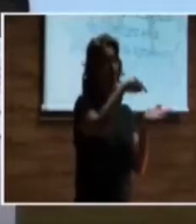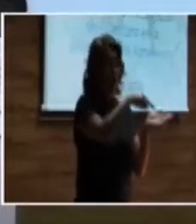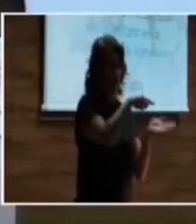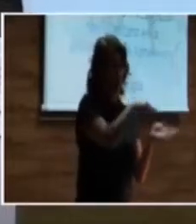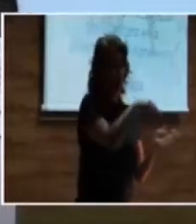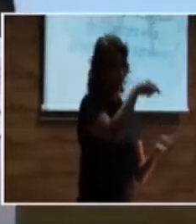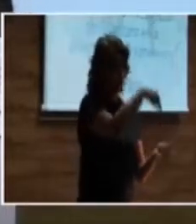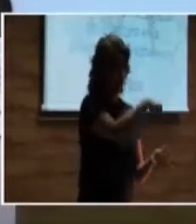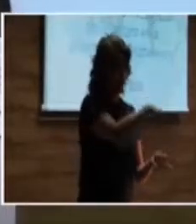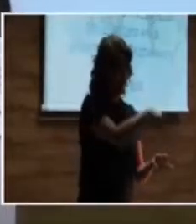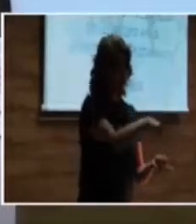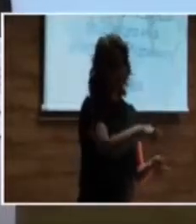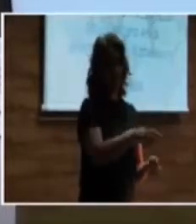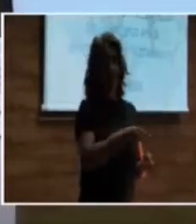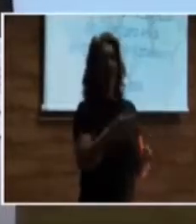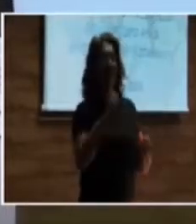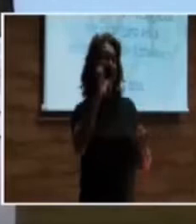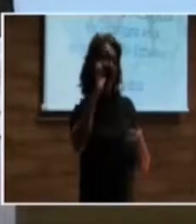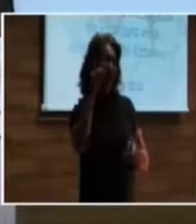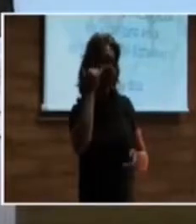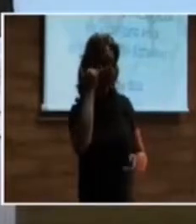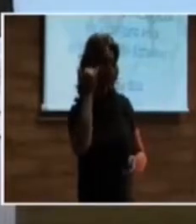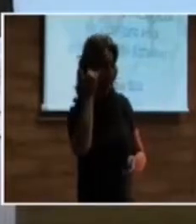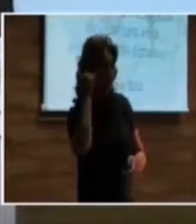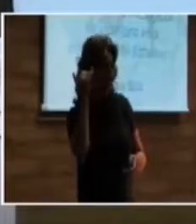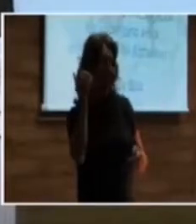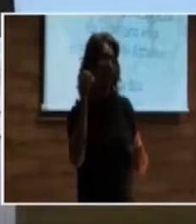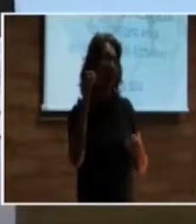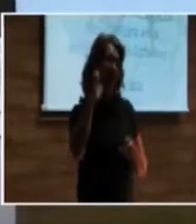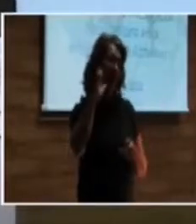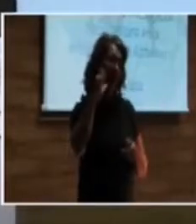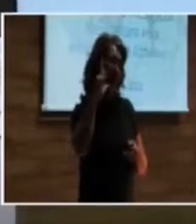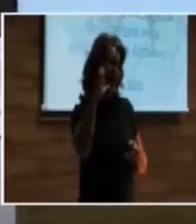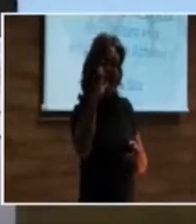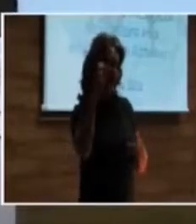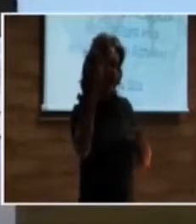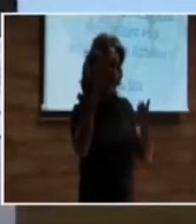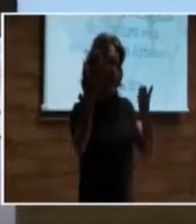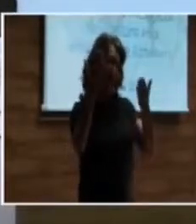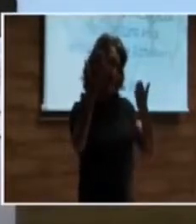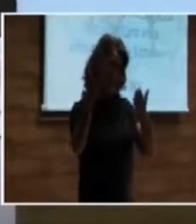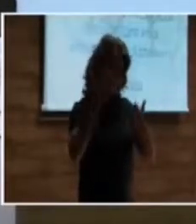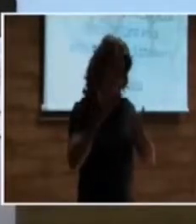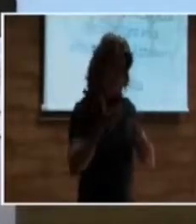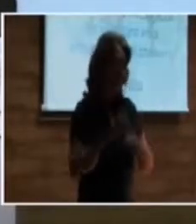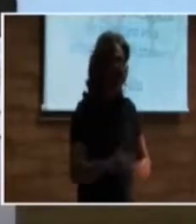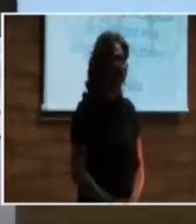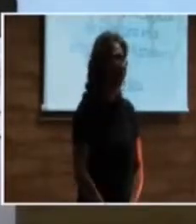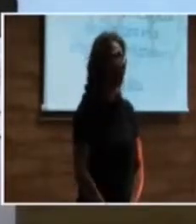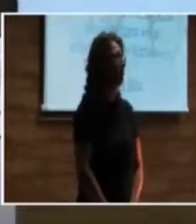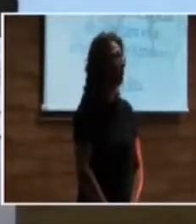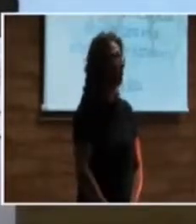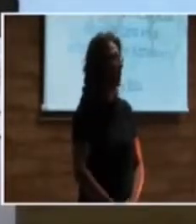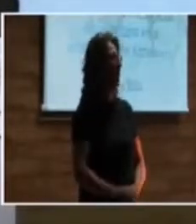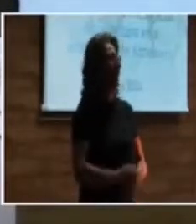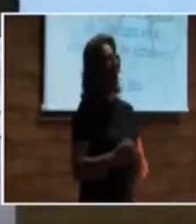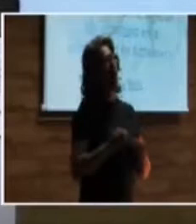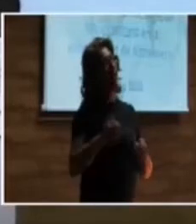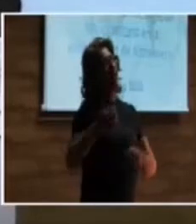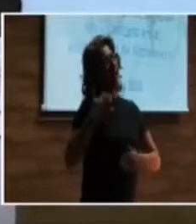Elena, fundamentalmente, que me han invitado. Es un gusto estar con ustedes. Ustedes saben que la República Argentina es un